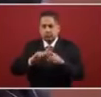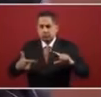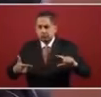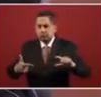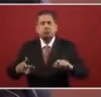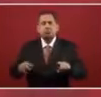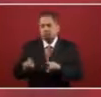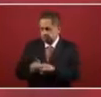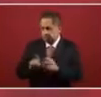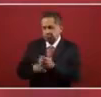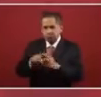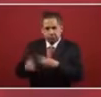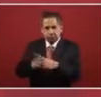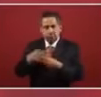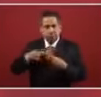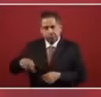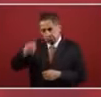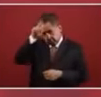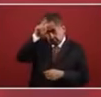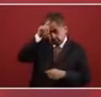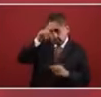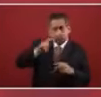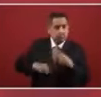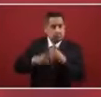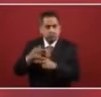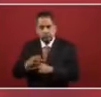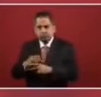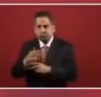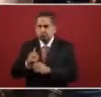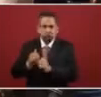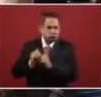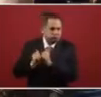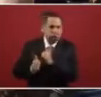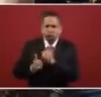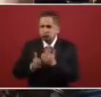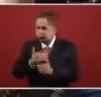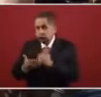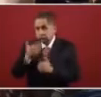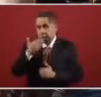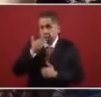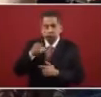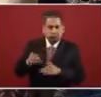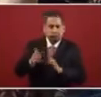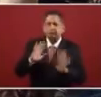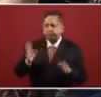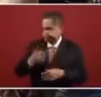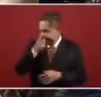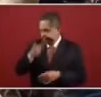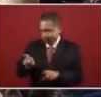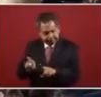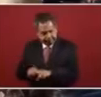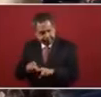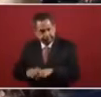representando en Perú, que están teniendo un buen desempeño, ya se los dije